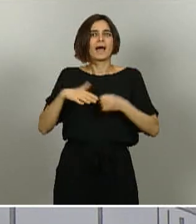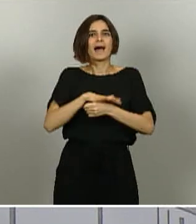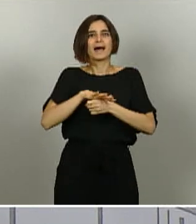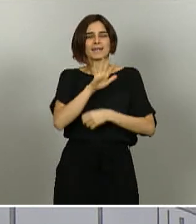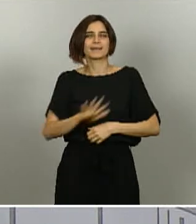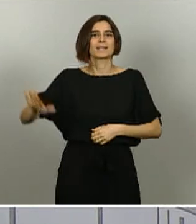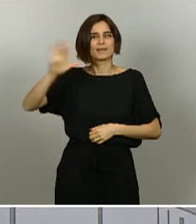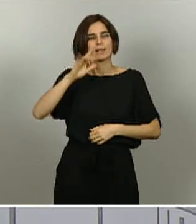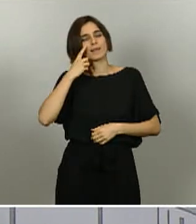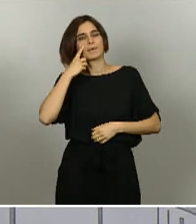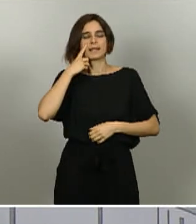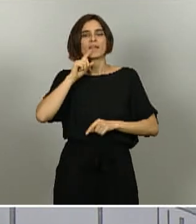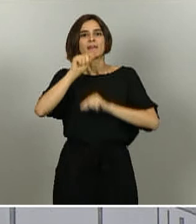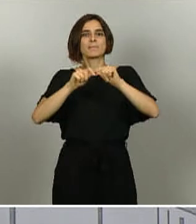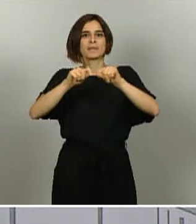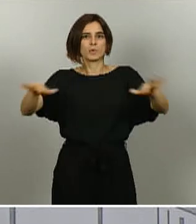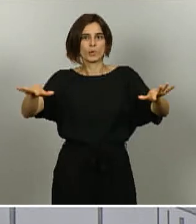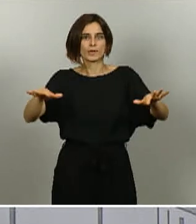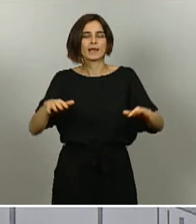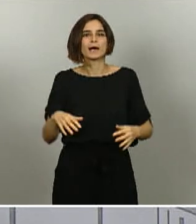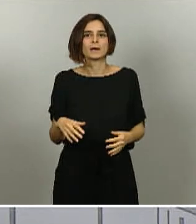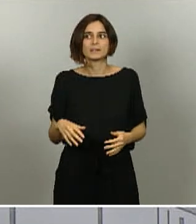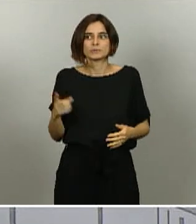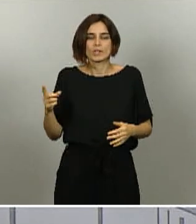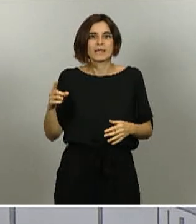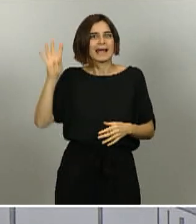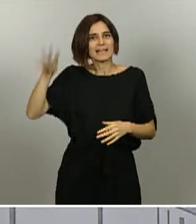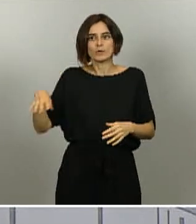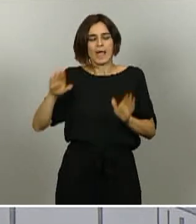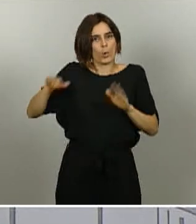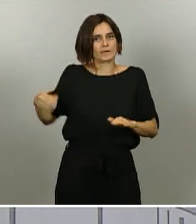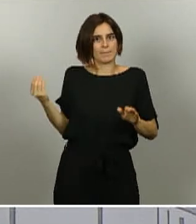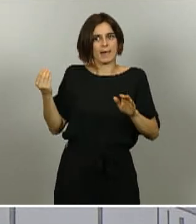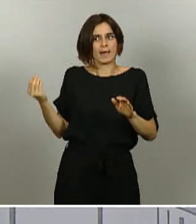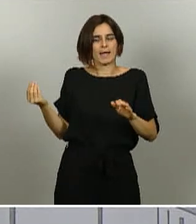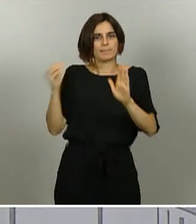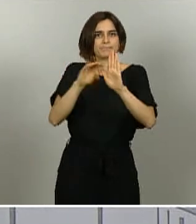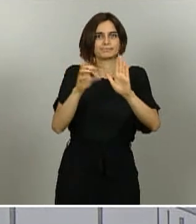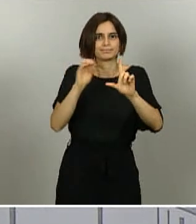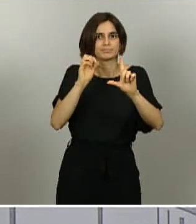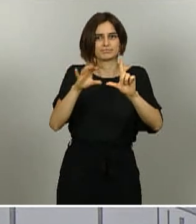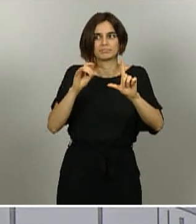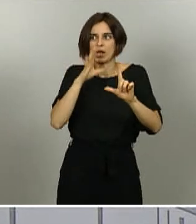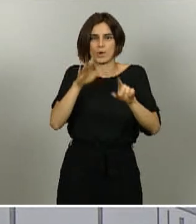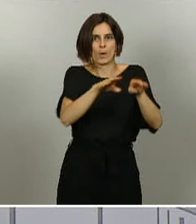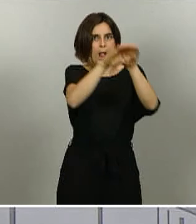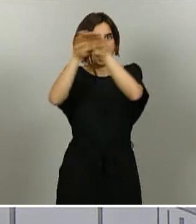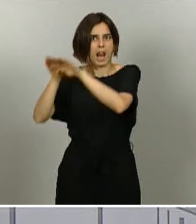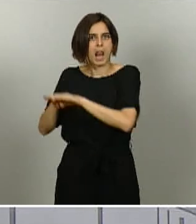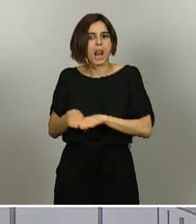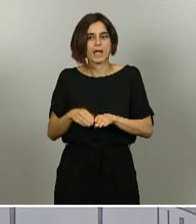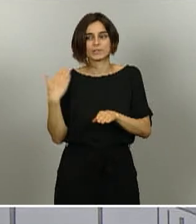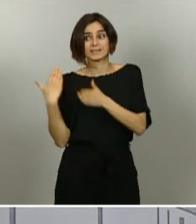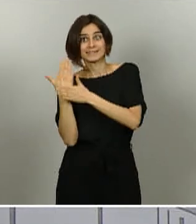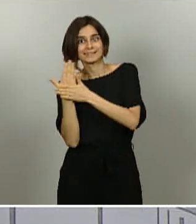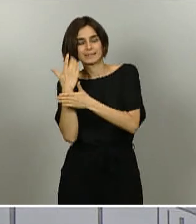lo tanto, ya está al mismo nivel que cualquier otra, solo que vamos a ir durante un periodo de días verificando que esa notificación es de la